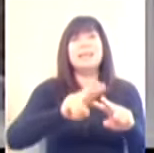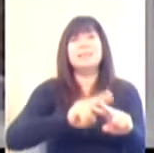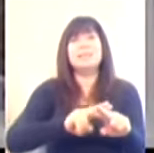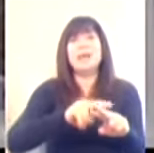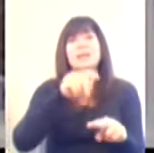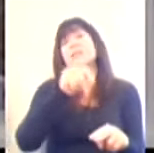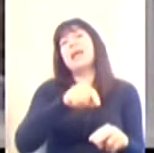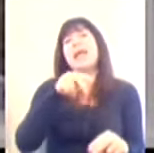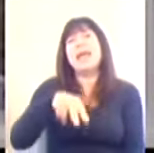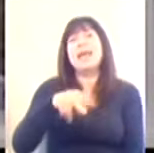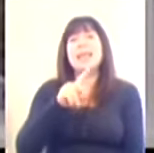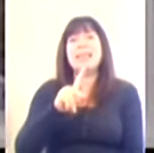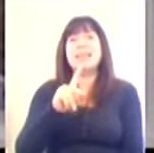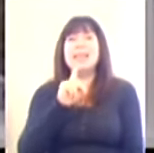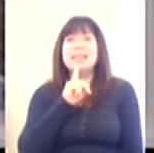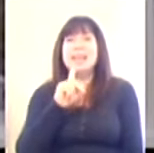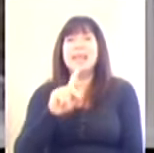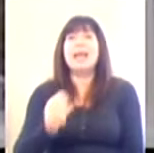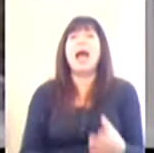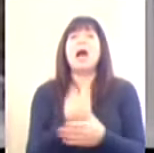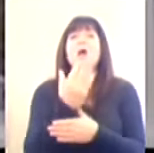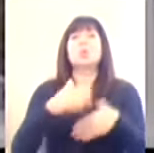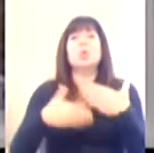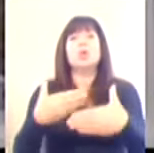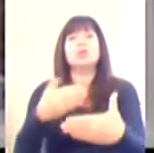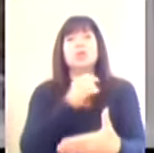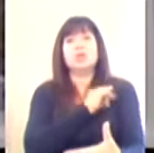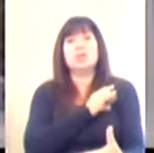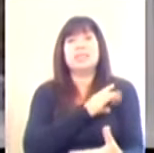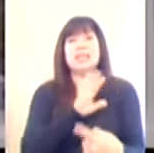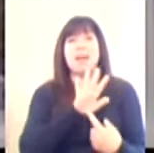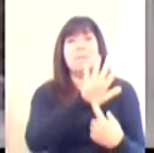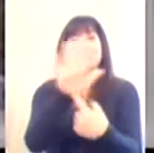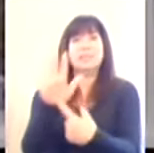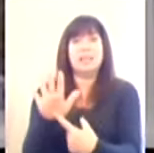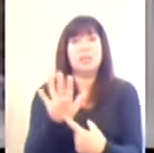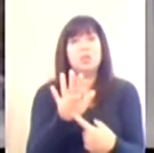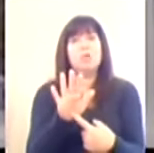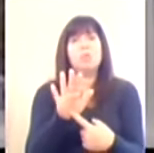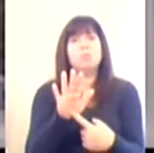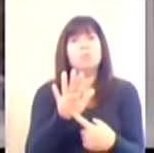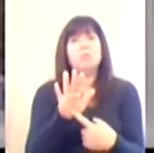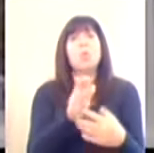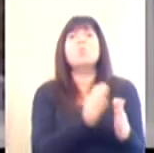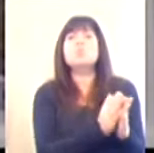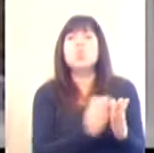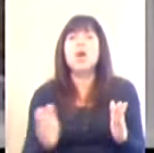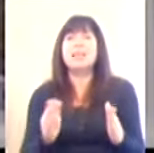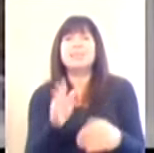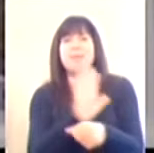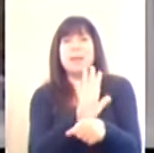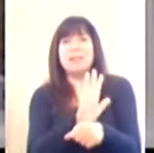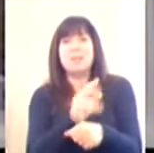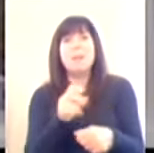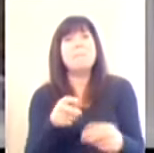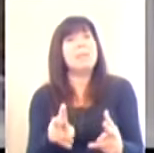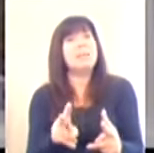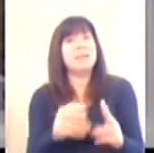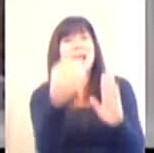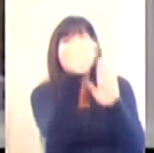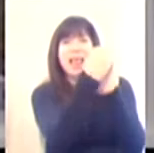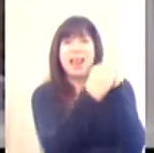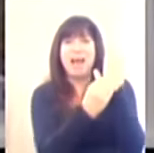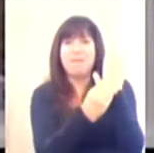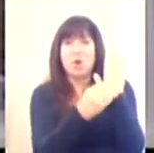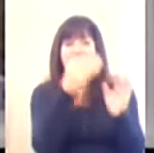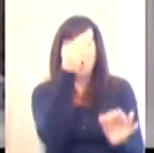NDC que actualizó Chile y presentó justamente en medio de la pandemia que estamos viviendo, nos permiten elaborar una